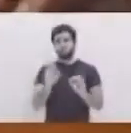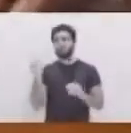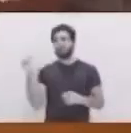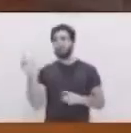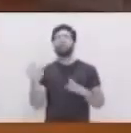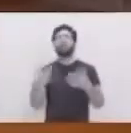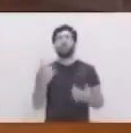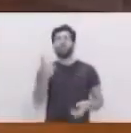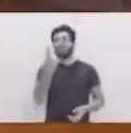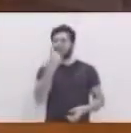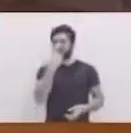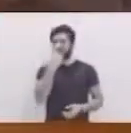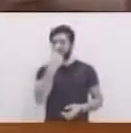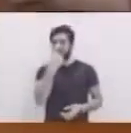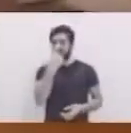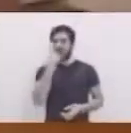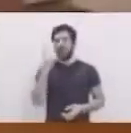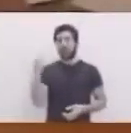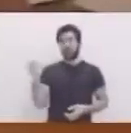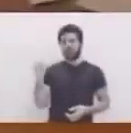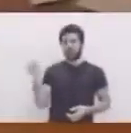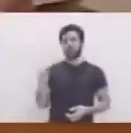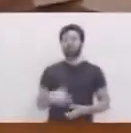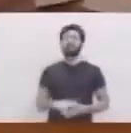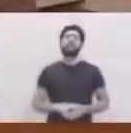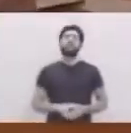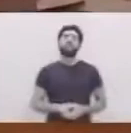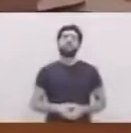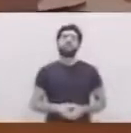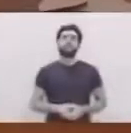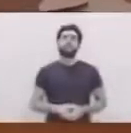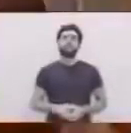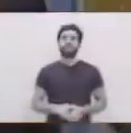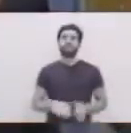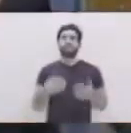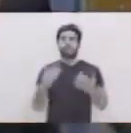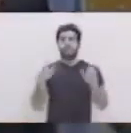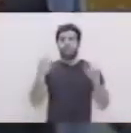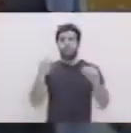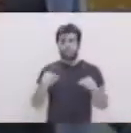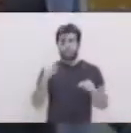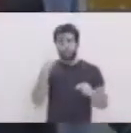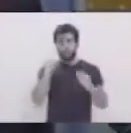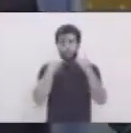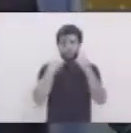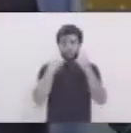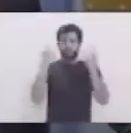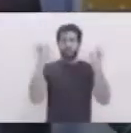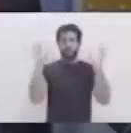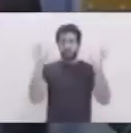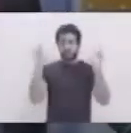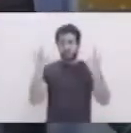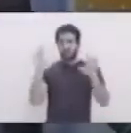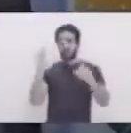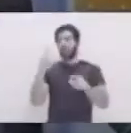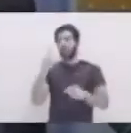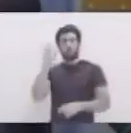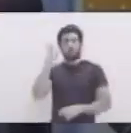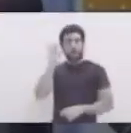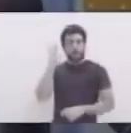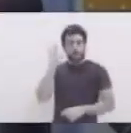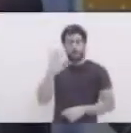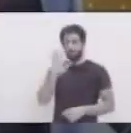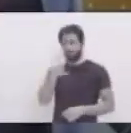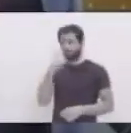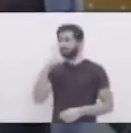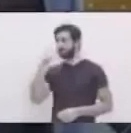nariz. Esa va a ser. Bueno, la nariz de la jirafa. Ahora vamos con los círculos de color blanco, ¿sí? Los más